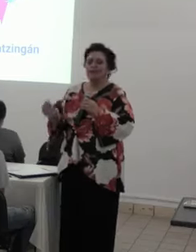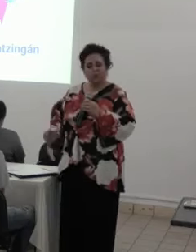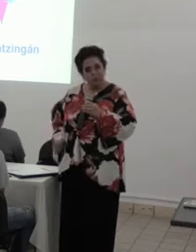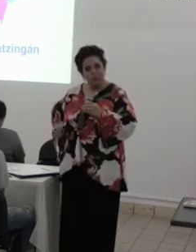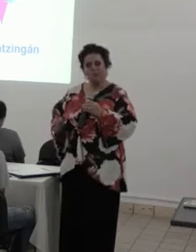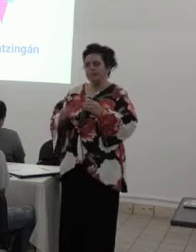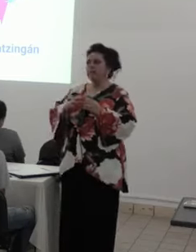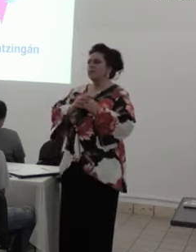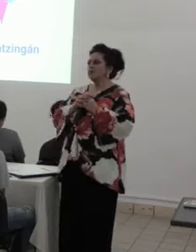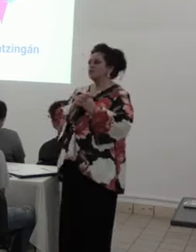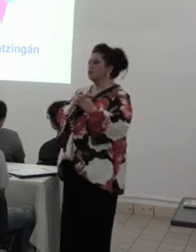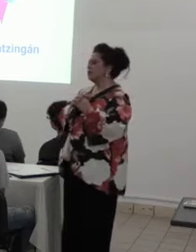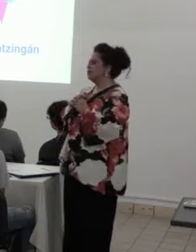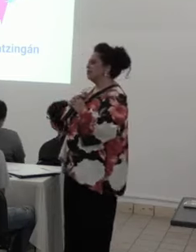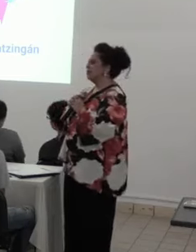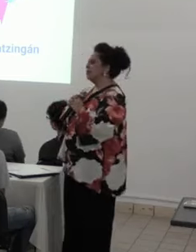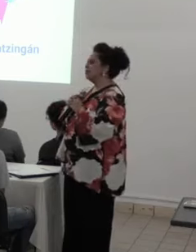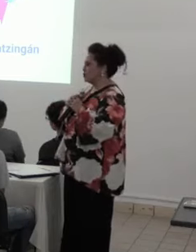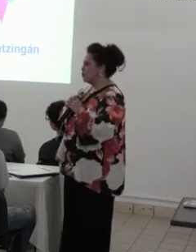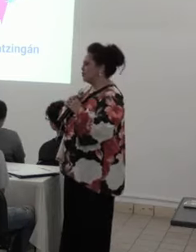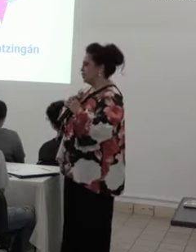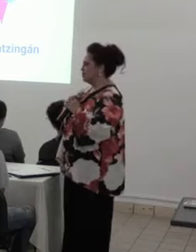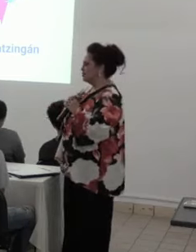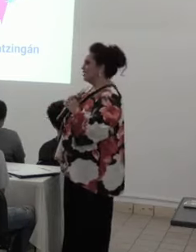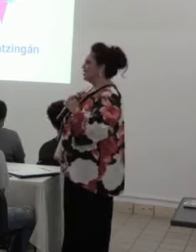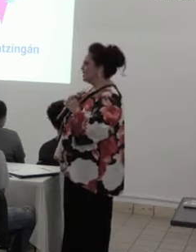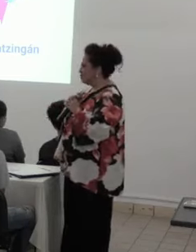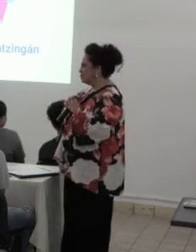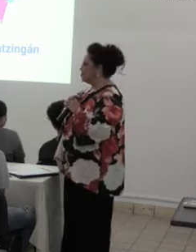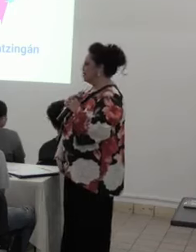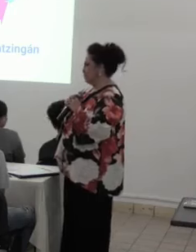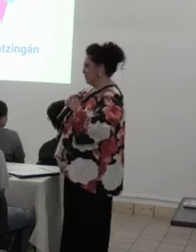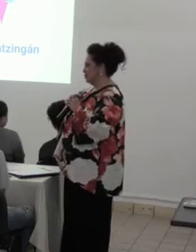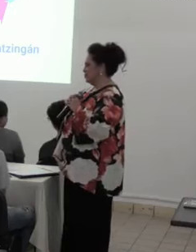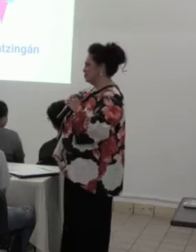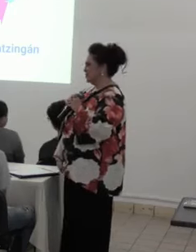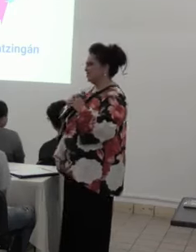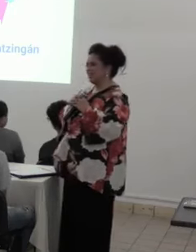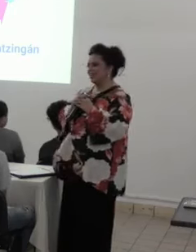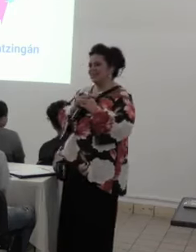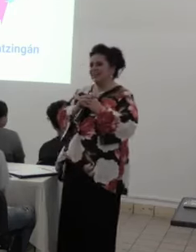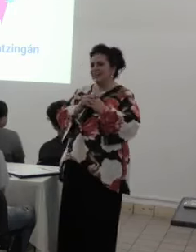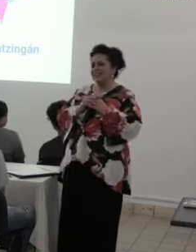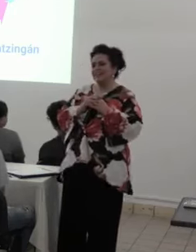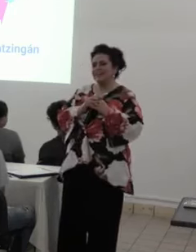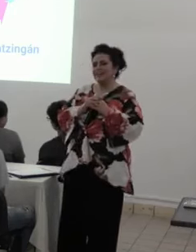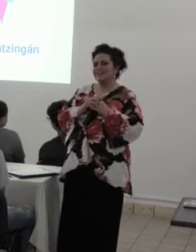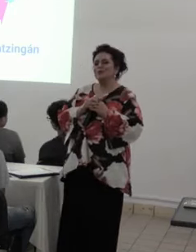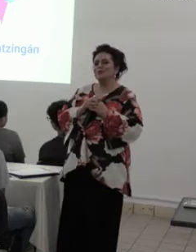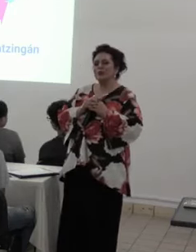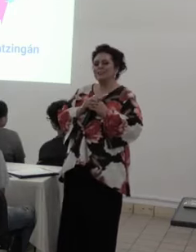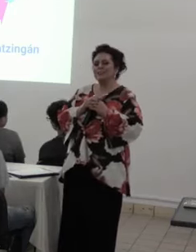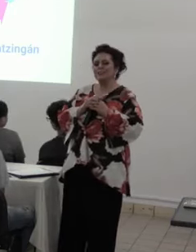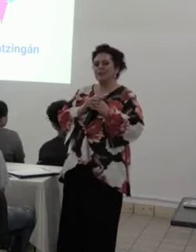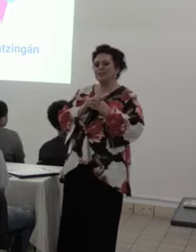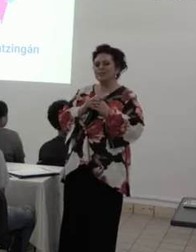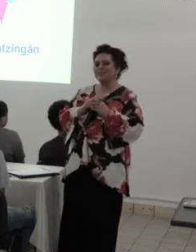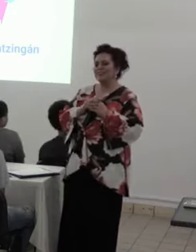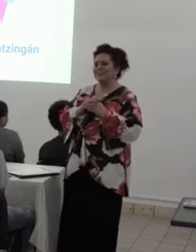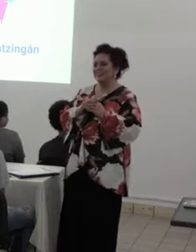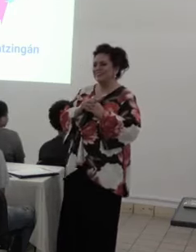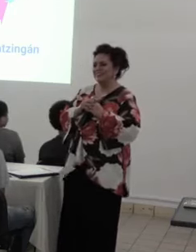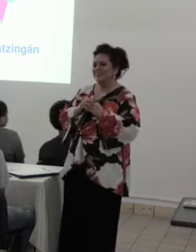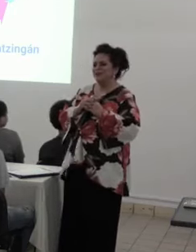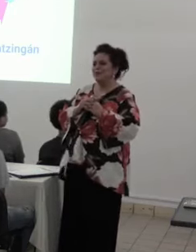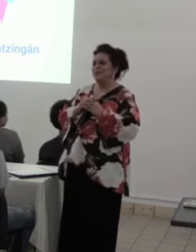trabajo para juntos también construir las comunidades que queremos y que merecemos. Así que les agradecemos todas esas